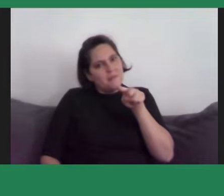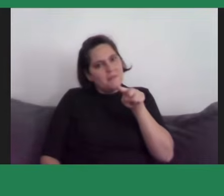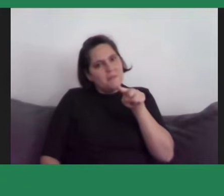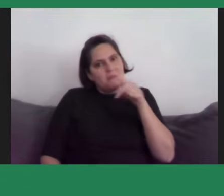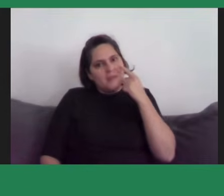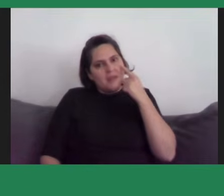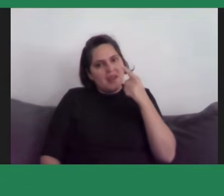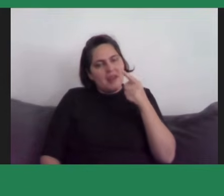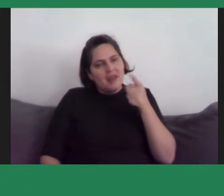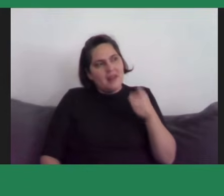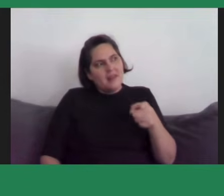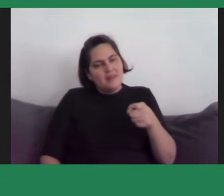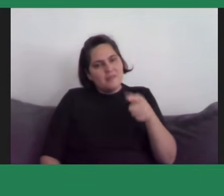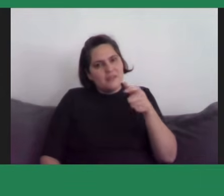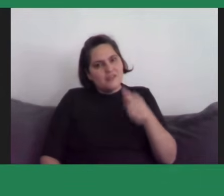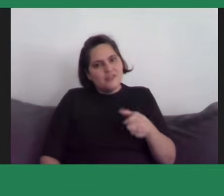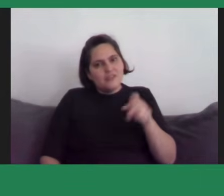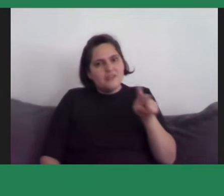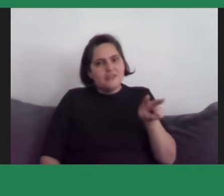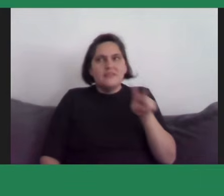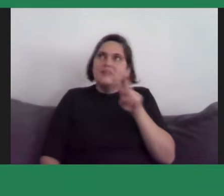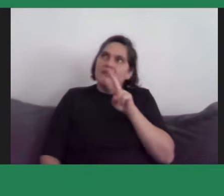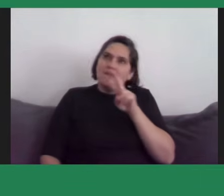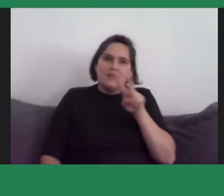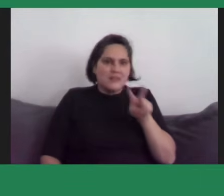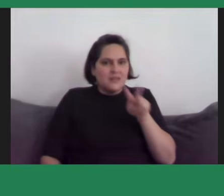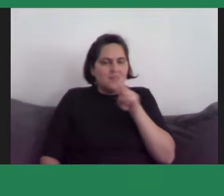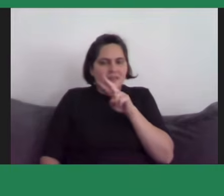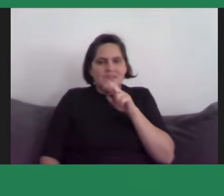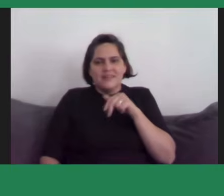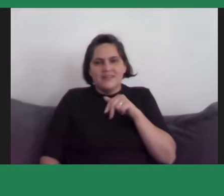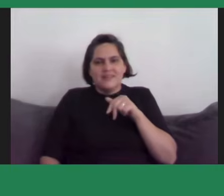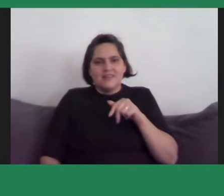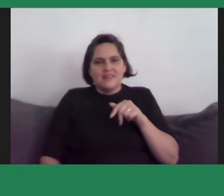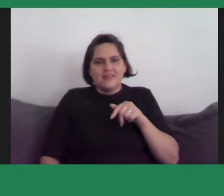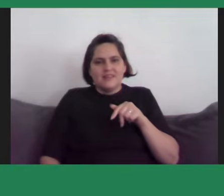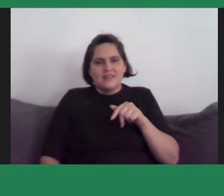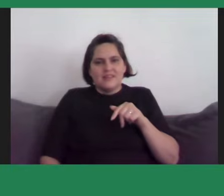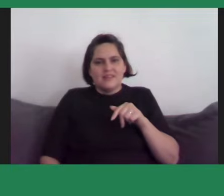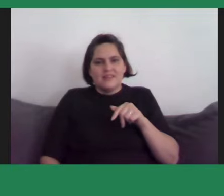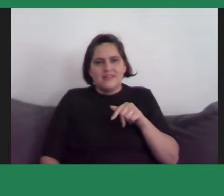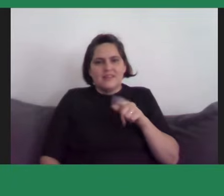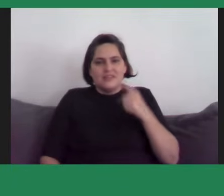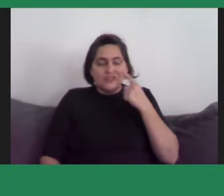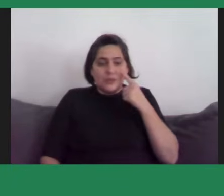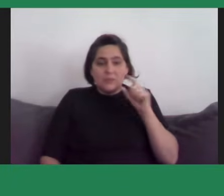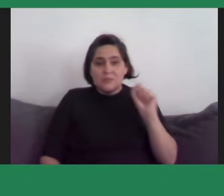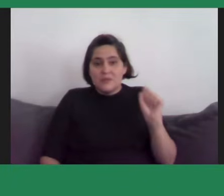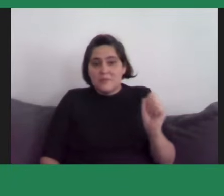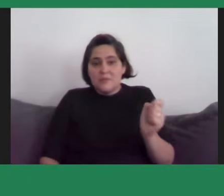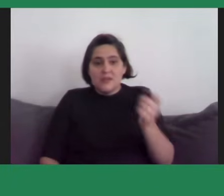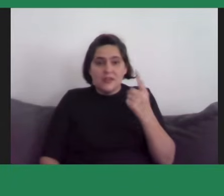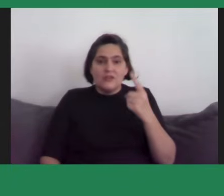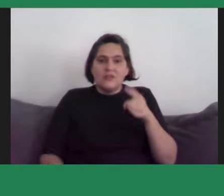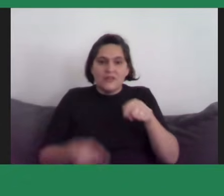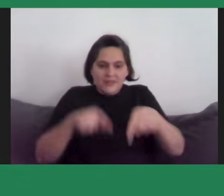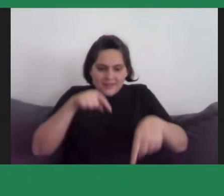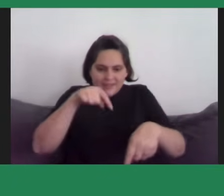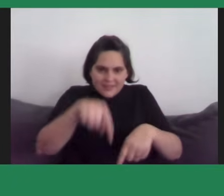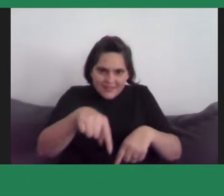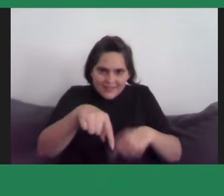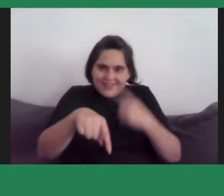le está examinando y como vemos lentamente, yo necesito primero aprender a señalar. Ella